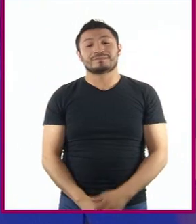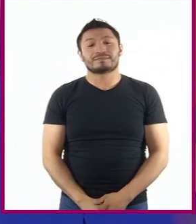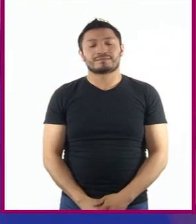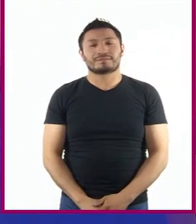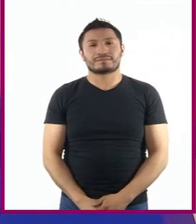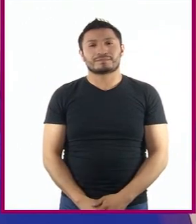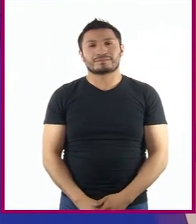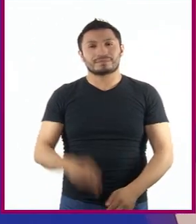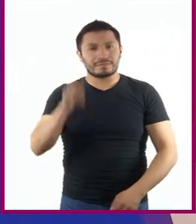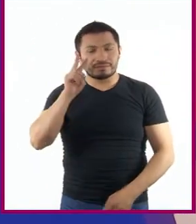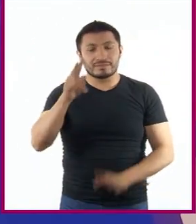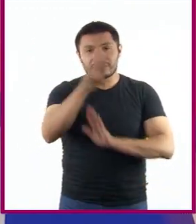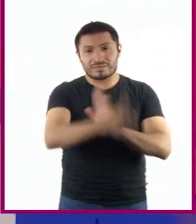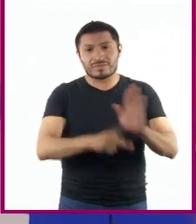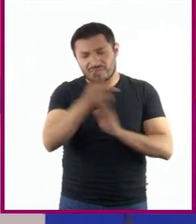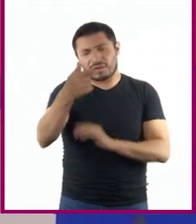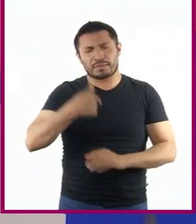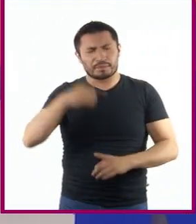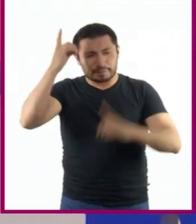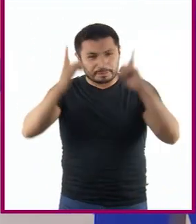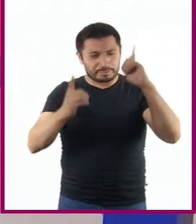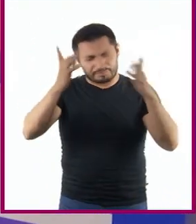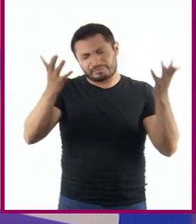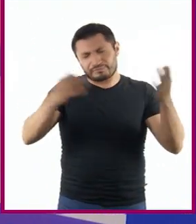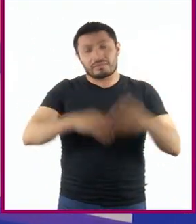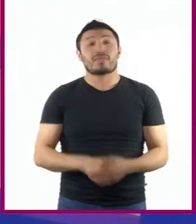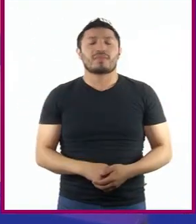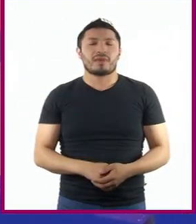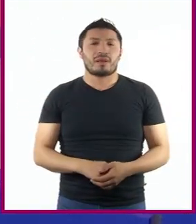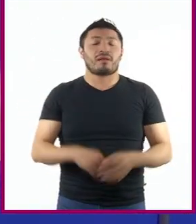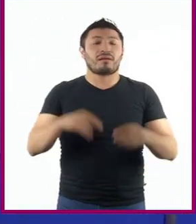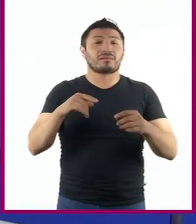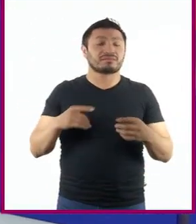Después de ver el video me ha surgido otra duda, profesora. ¿Cuál es la